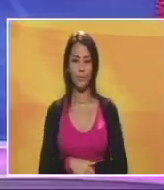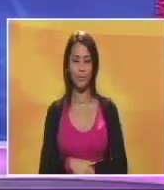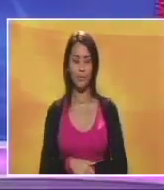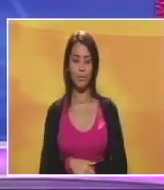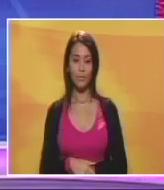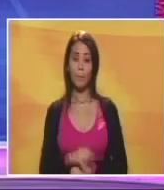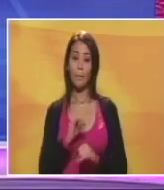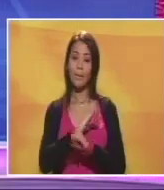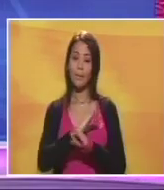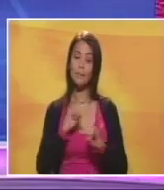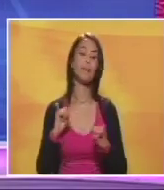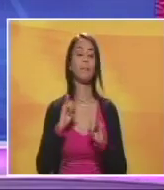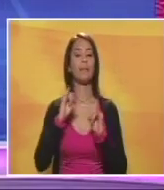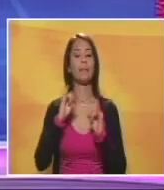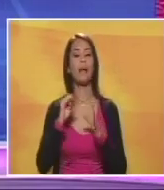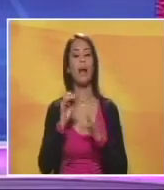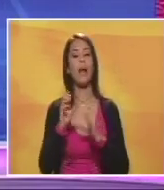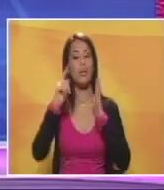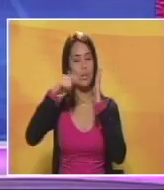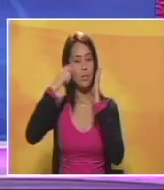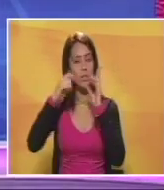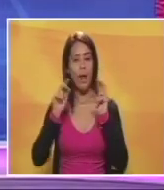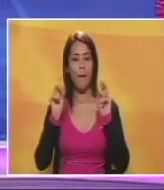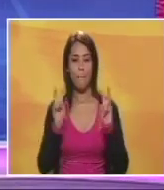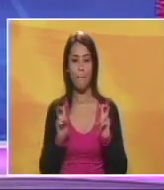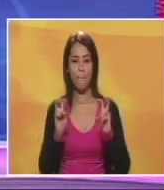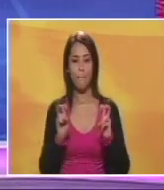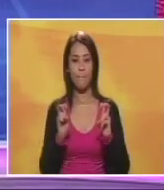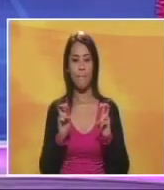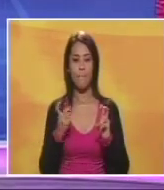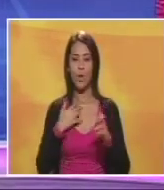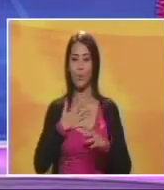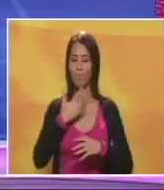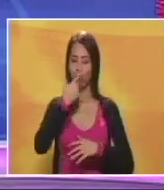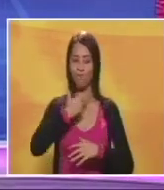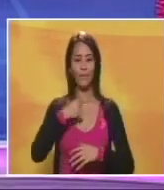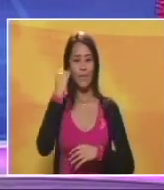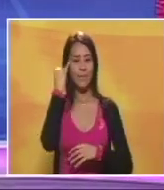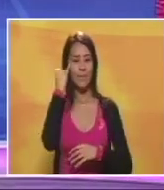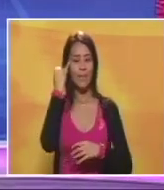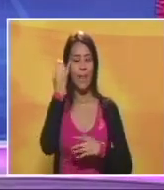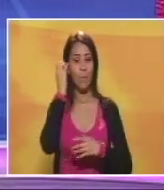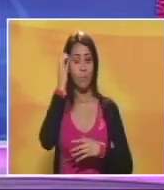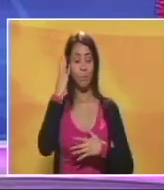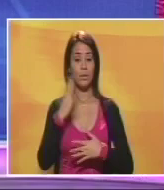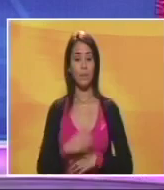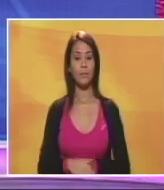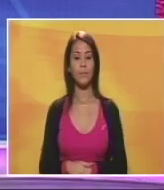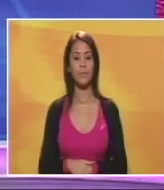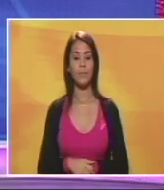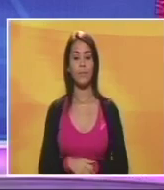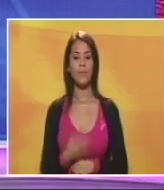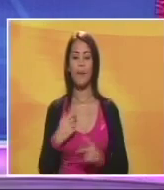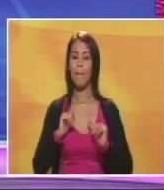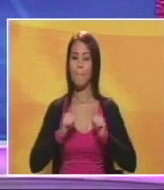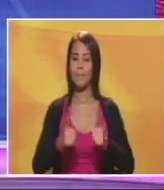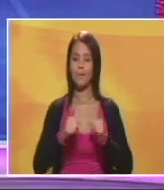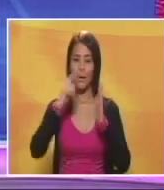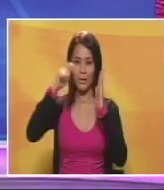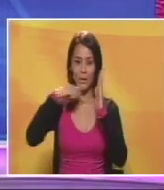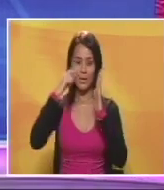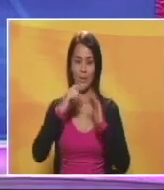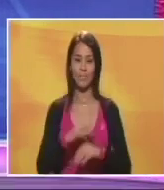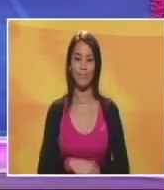Para cerrar, los voy a dejar con Omar Caonce y su nuevo video. Con mi habilidad, el artista culmina la historia audiovisual que cronológicamente inició con el clip de